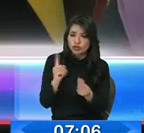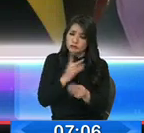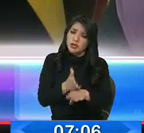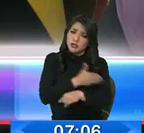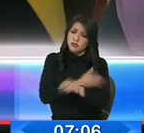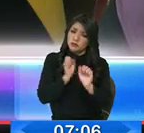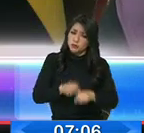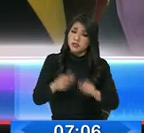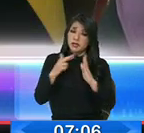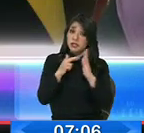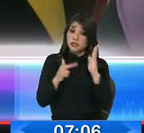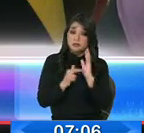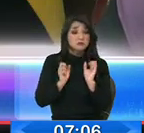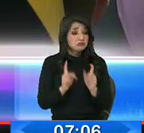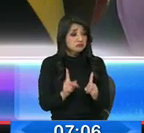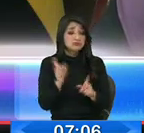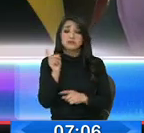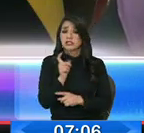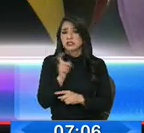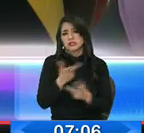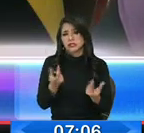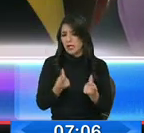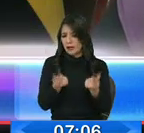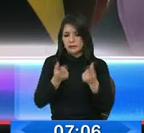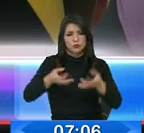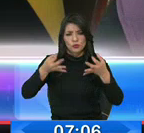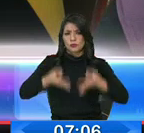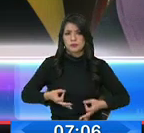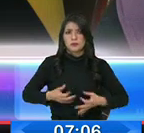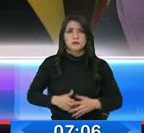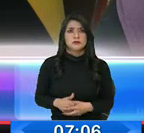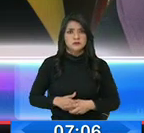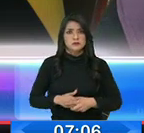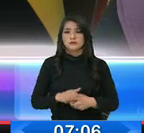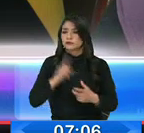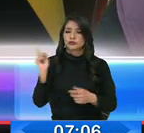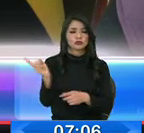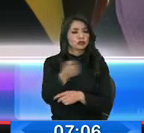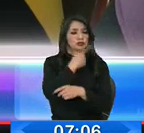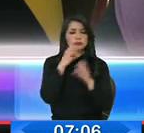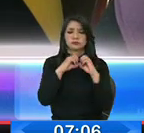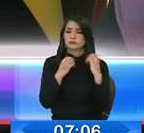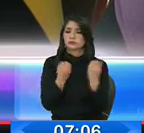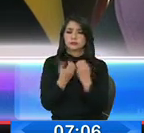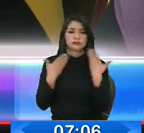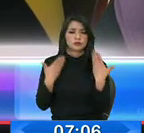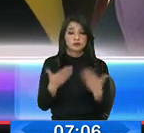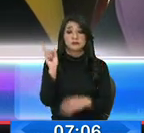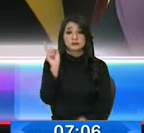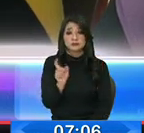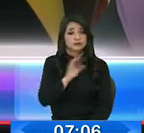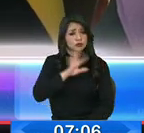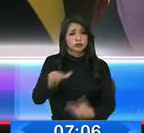eso para nosotros significa de inmediato cumplimiento. Pero para todas las organizaciones políticas